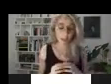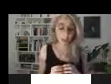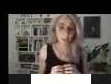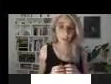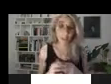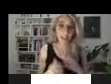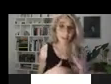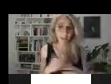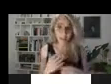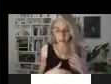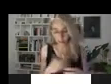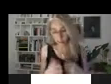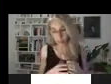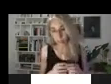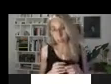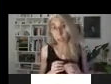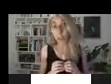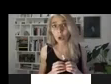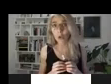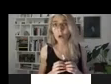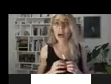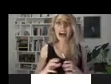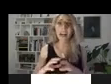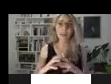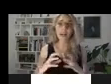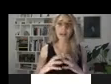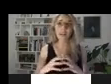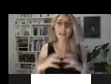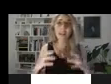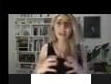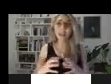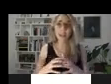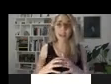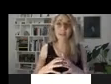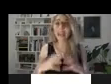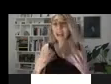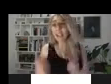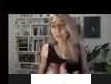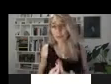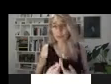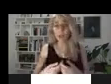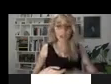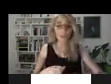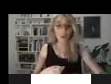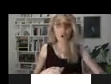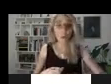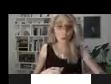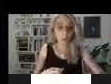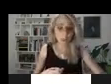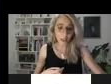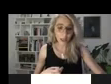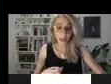había vigentes en el globo, hay una serie de mecanismos que